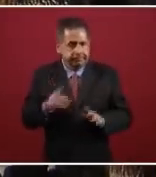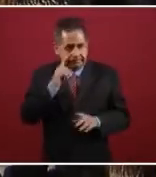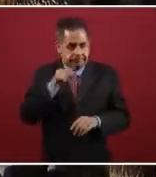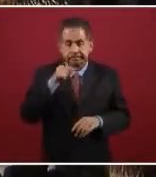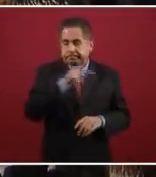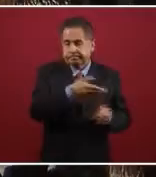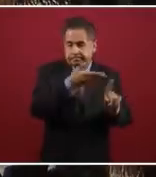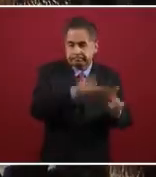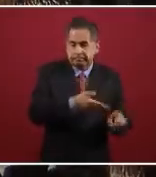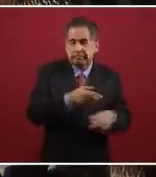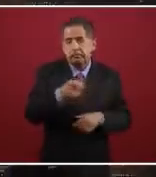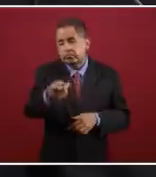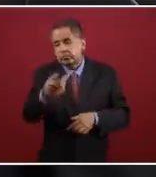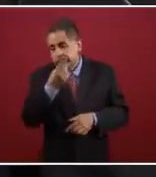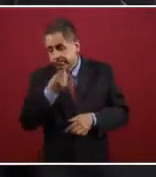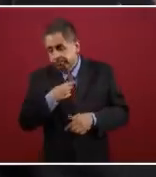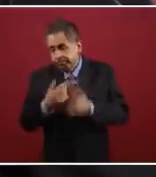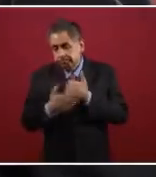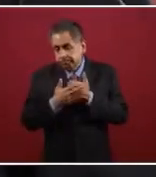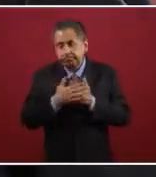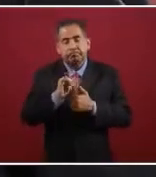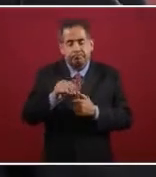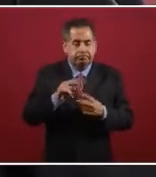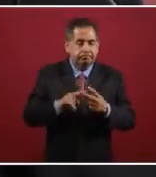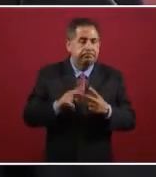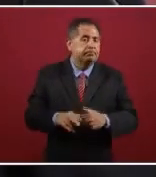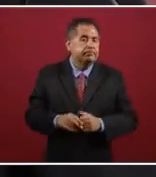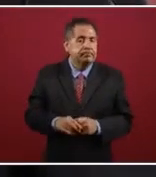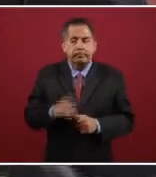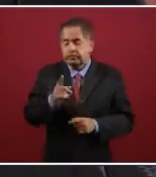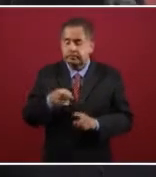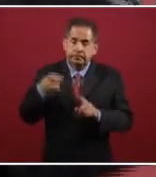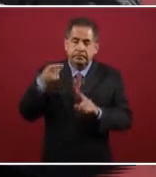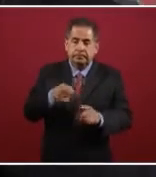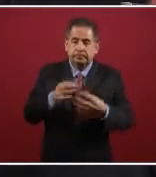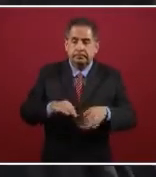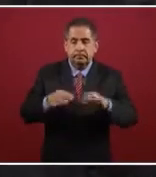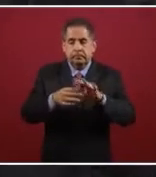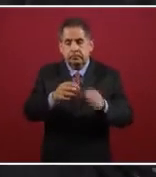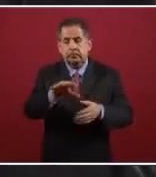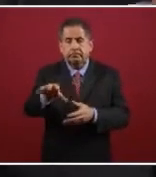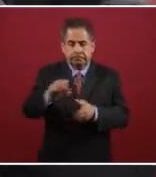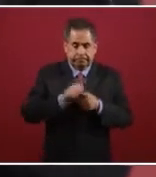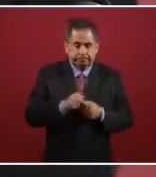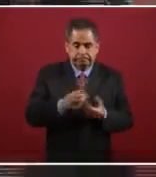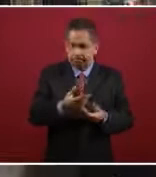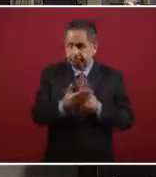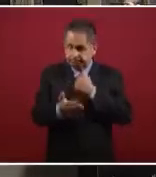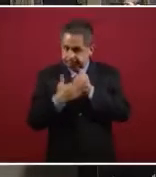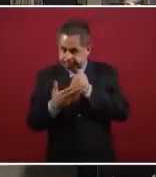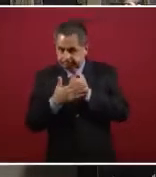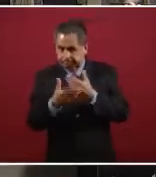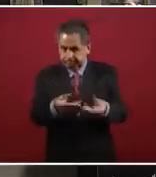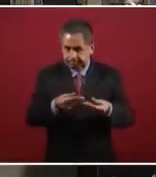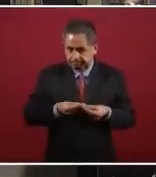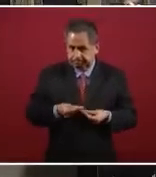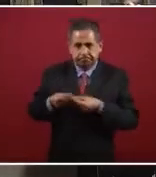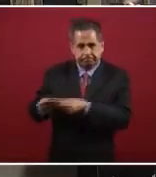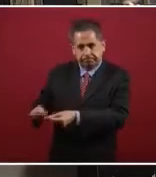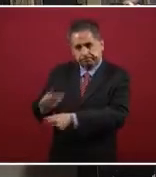esto que estás planteando y de manera específica la denuncia la recogemos y vamos a